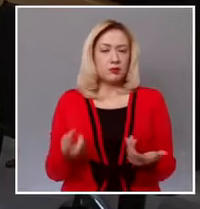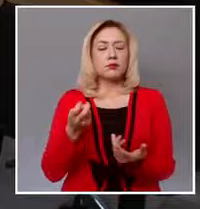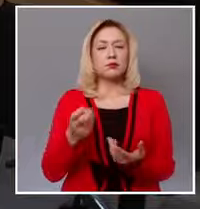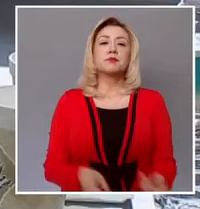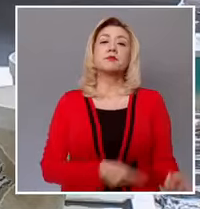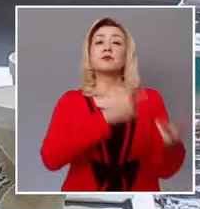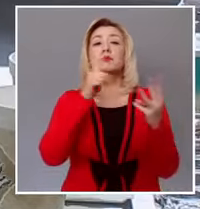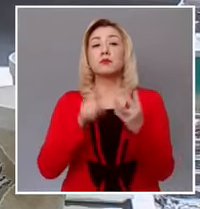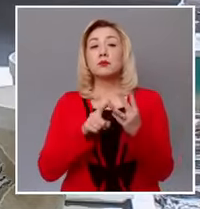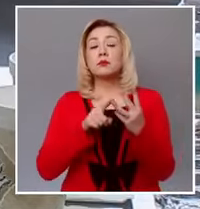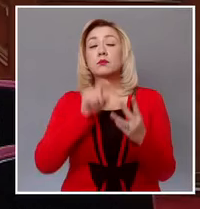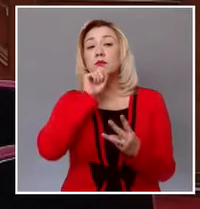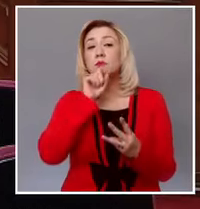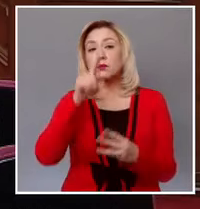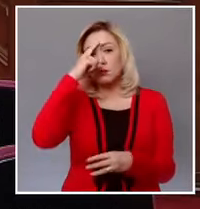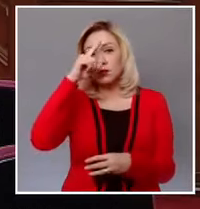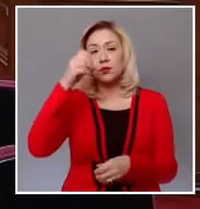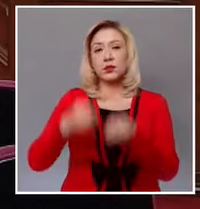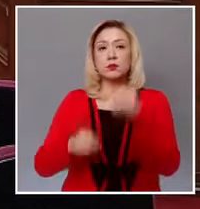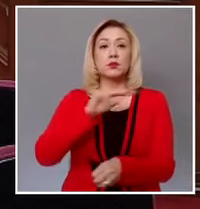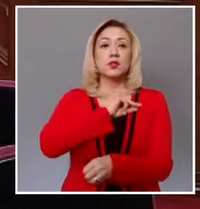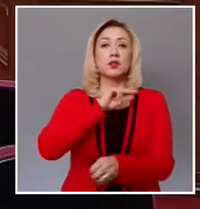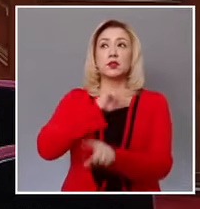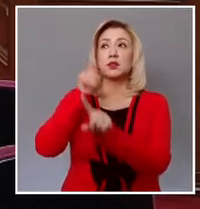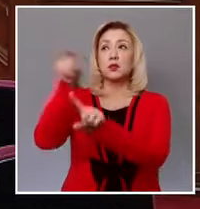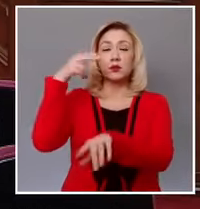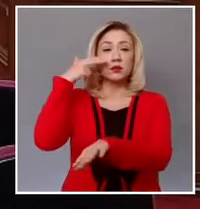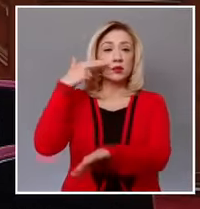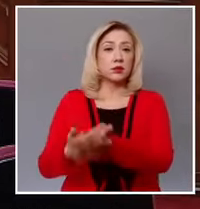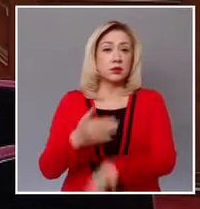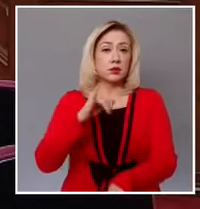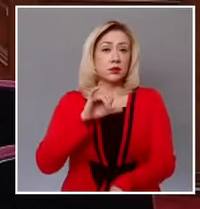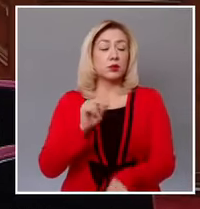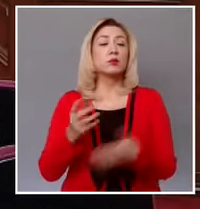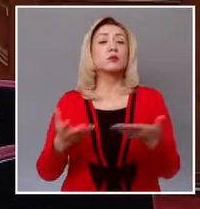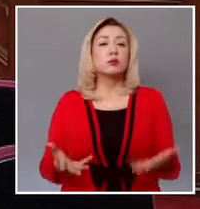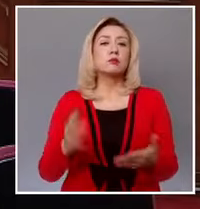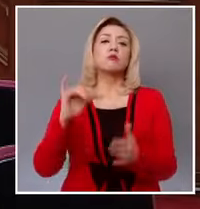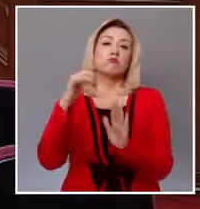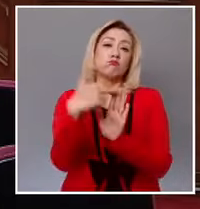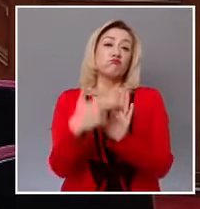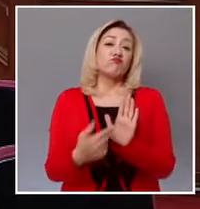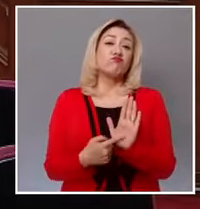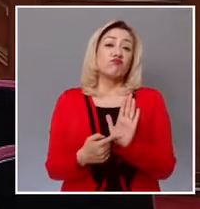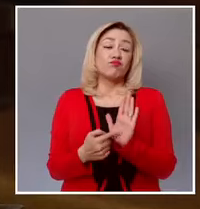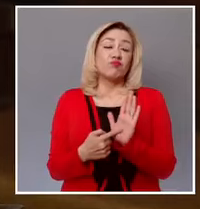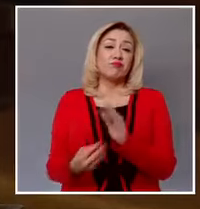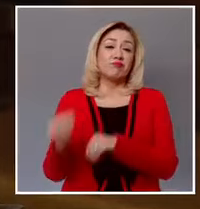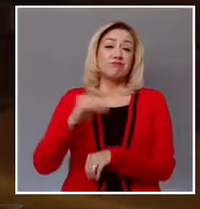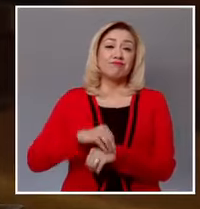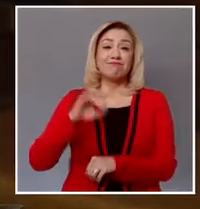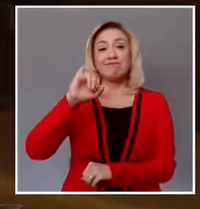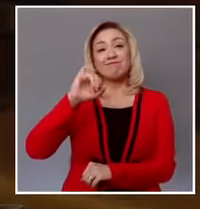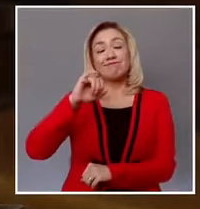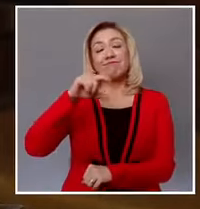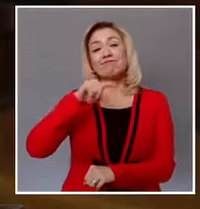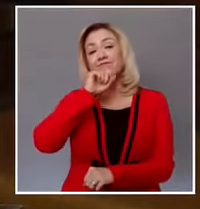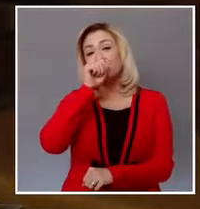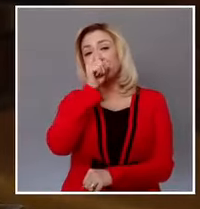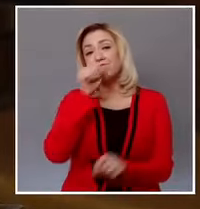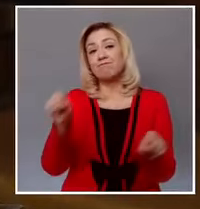materia de un tribunal colegiado. Por regla general es aplicable el criterio para establecer la materia respecto